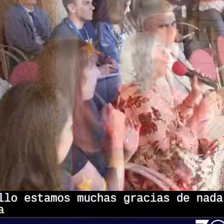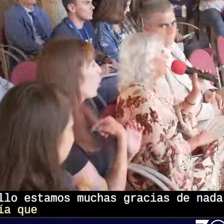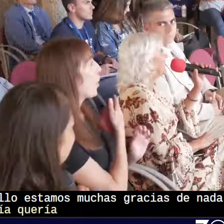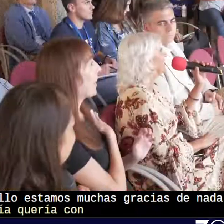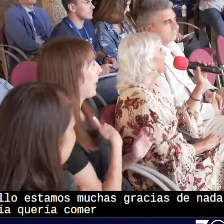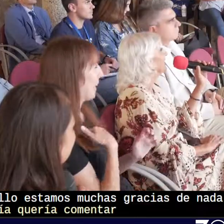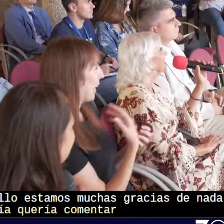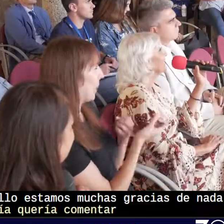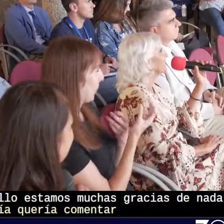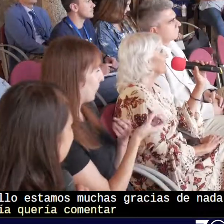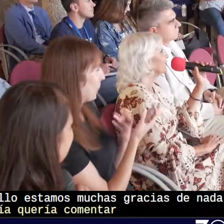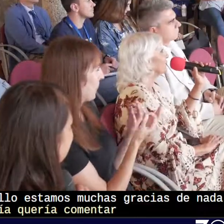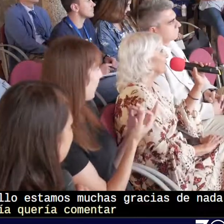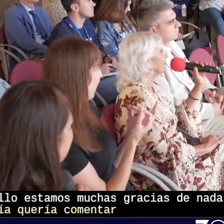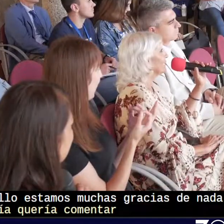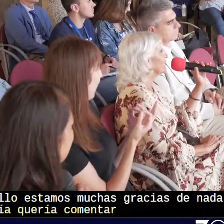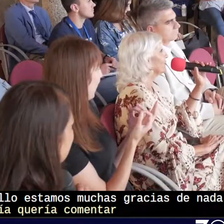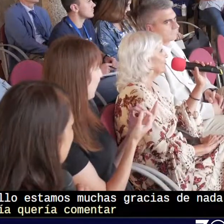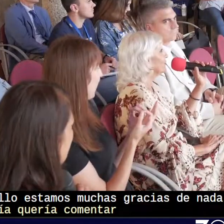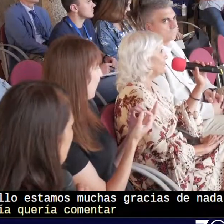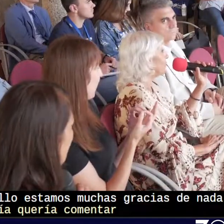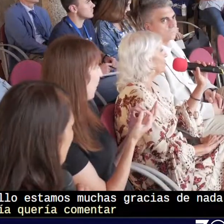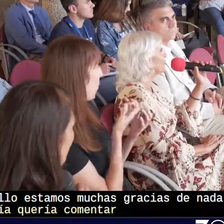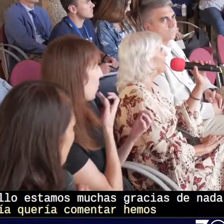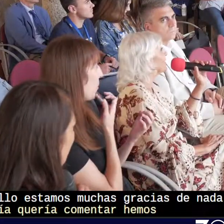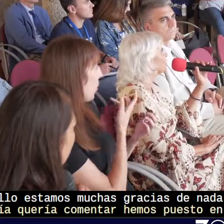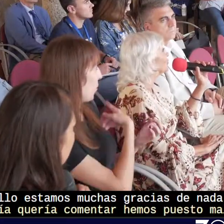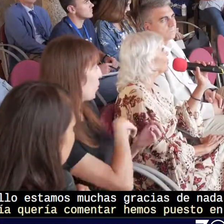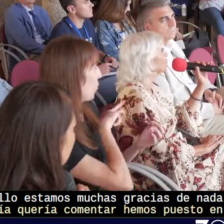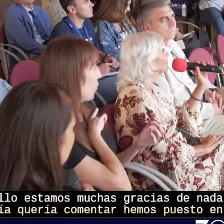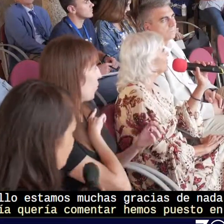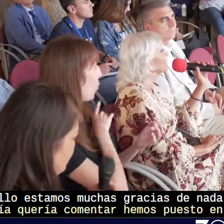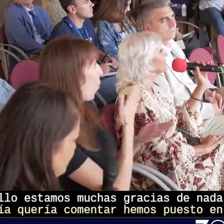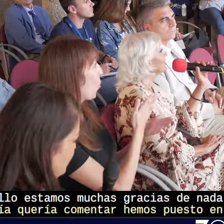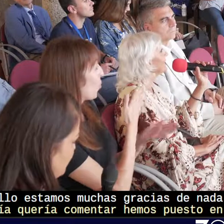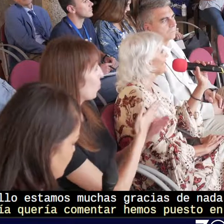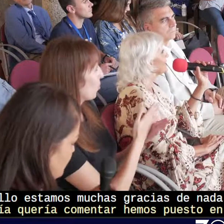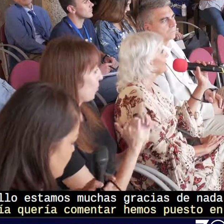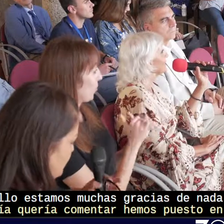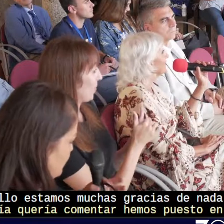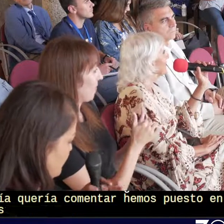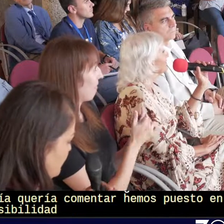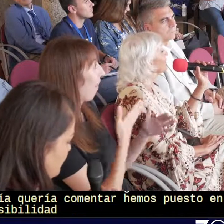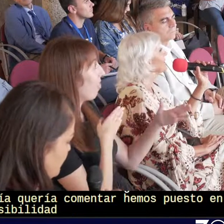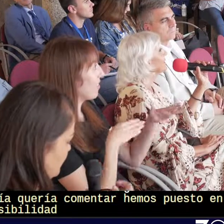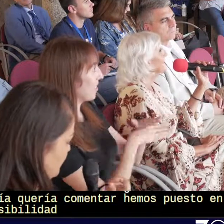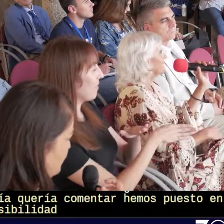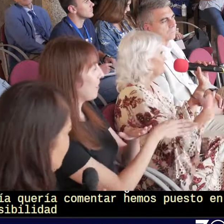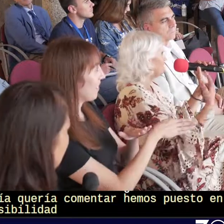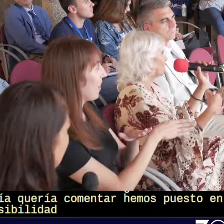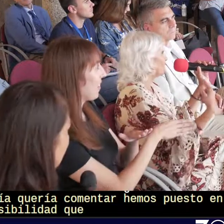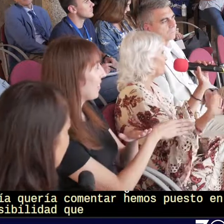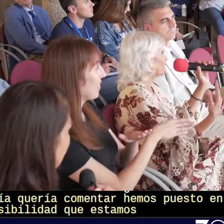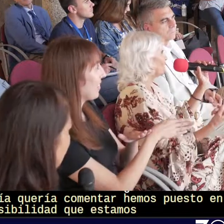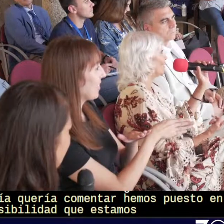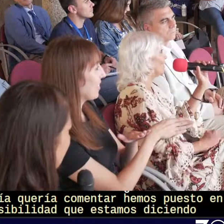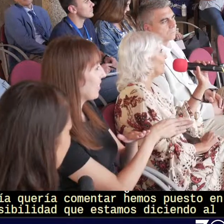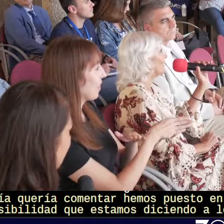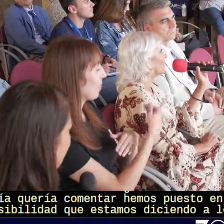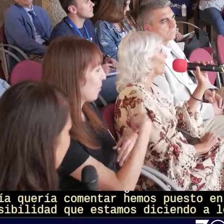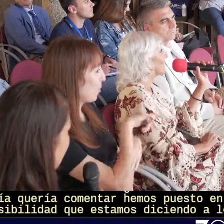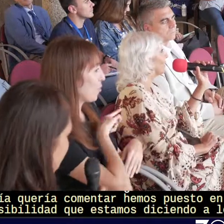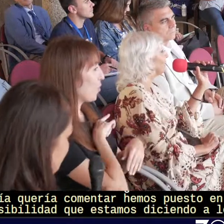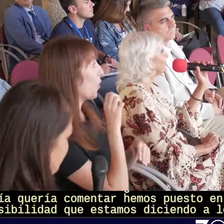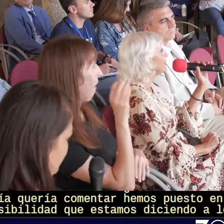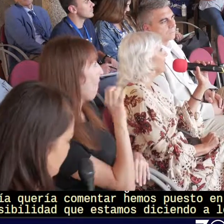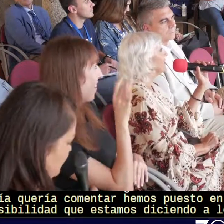quería comentarte hemos puesto en marcha un curso de accesibilidad que estamos diciendo a lo largo de